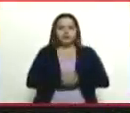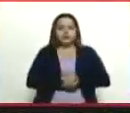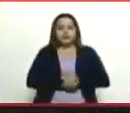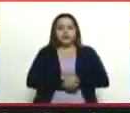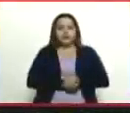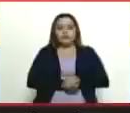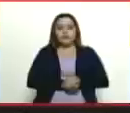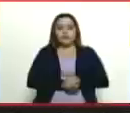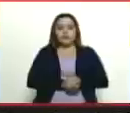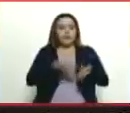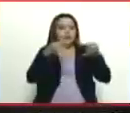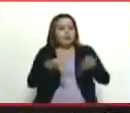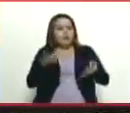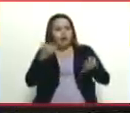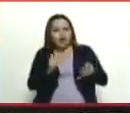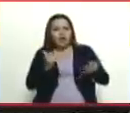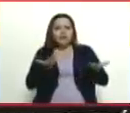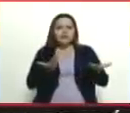sumarán